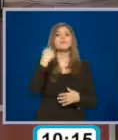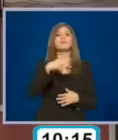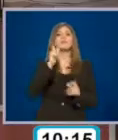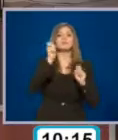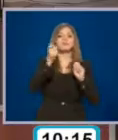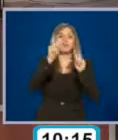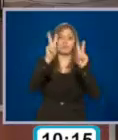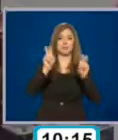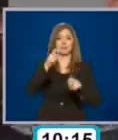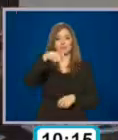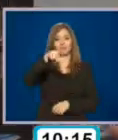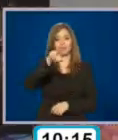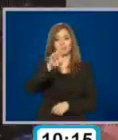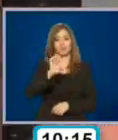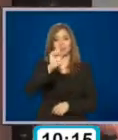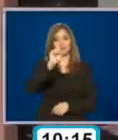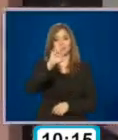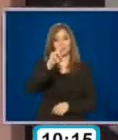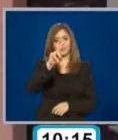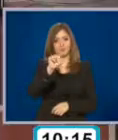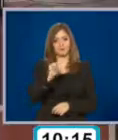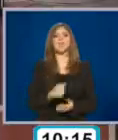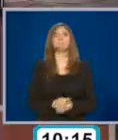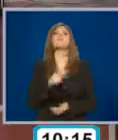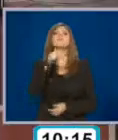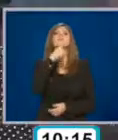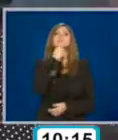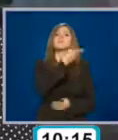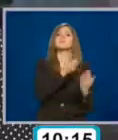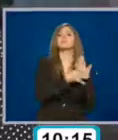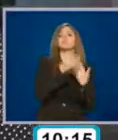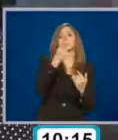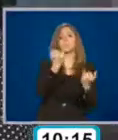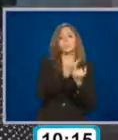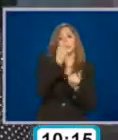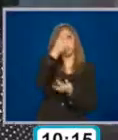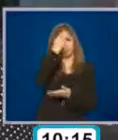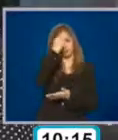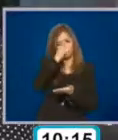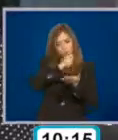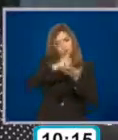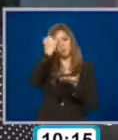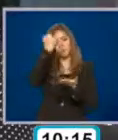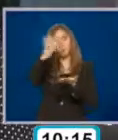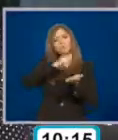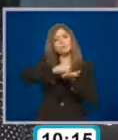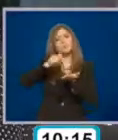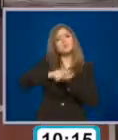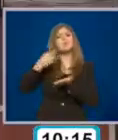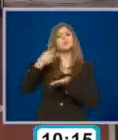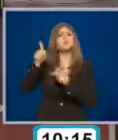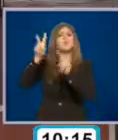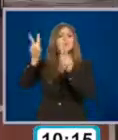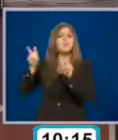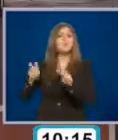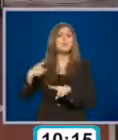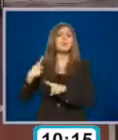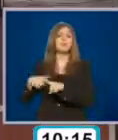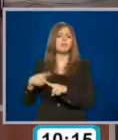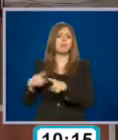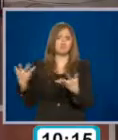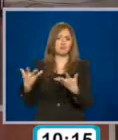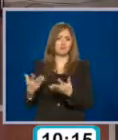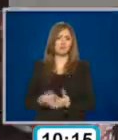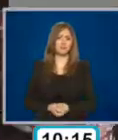¿Qué será? Oye, también compones, platicábamos que te estás involucrando en la composición, Claro. pero estos temas, ¿de quién son? Estos temas son de